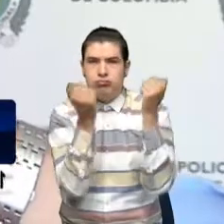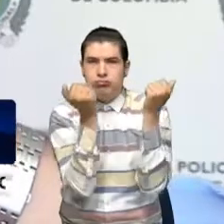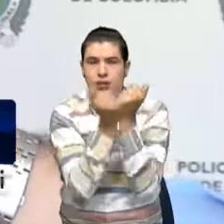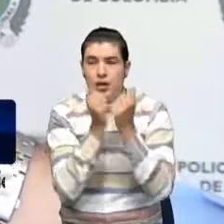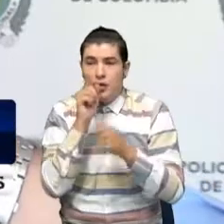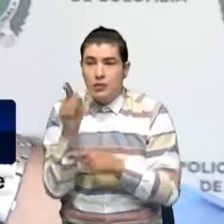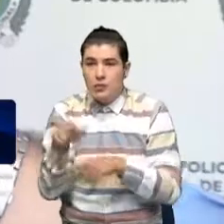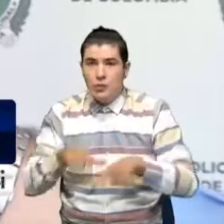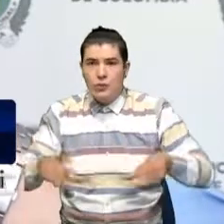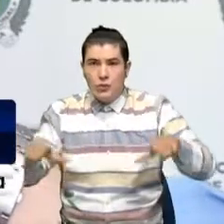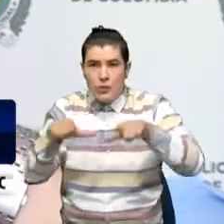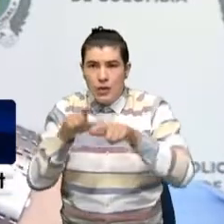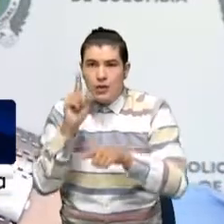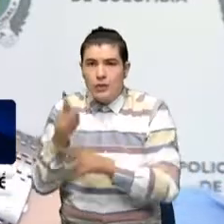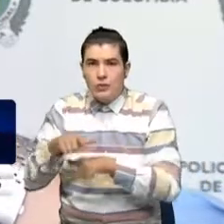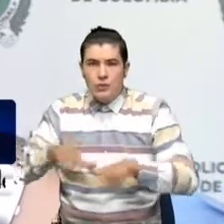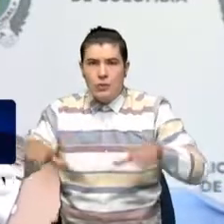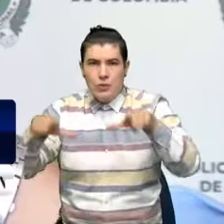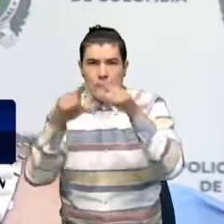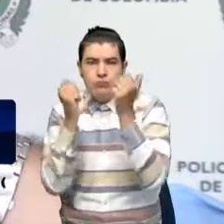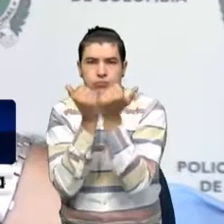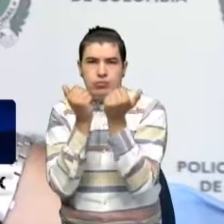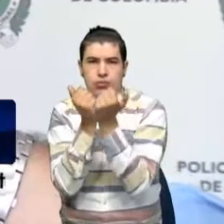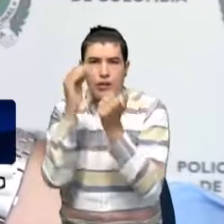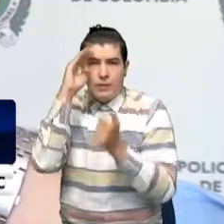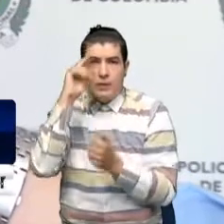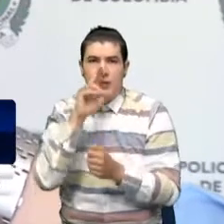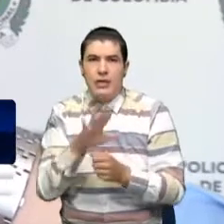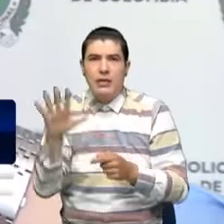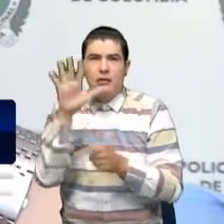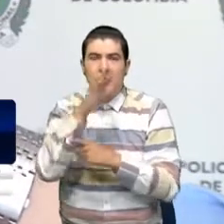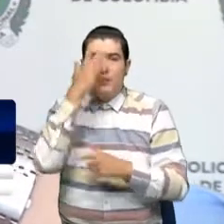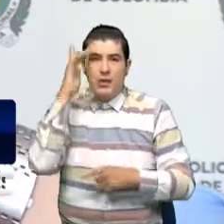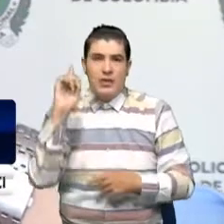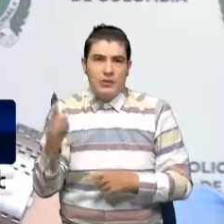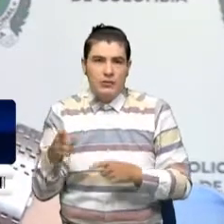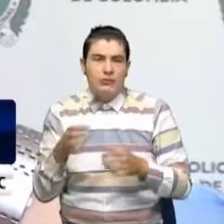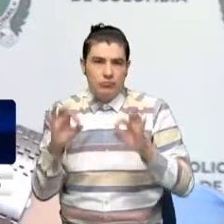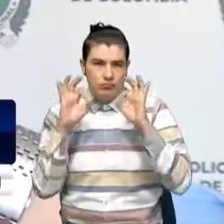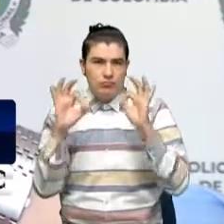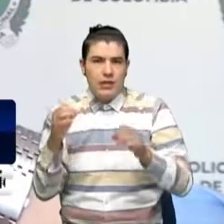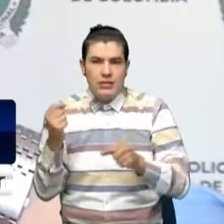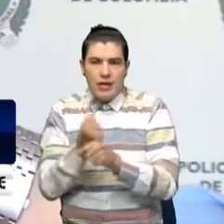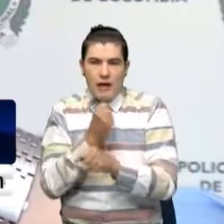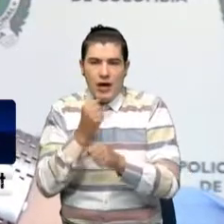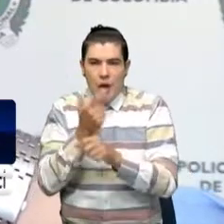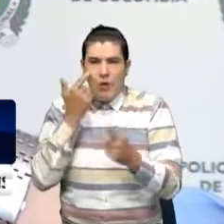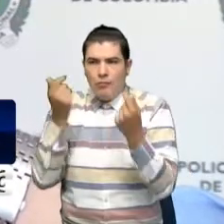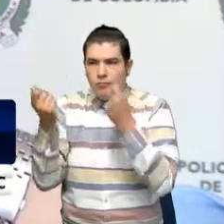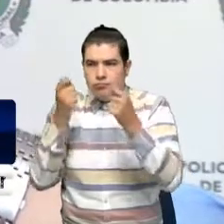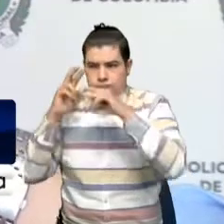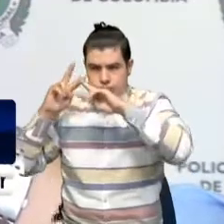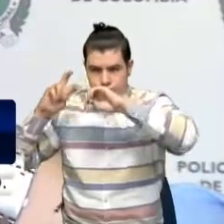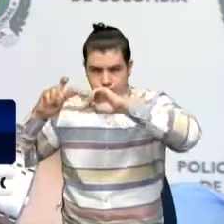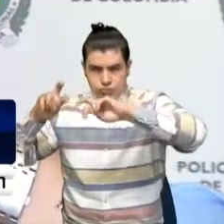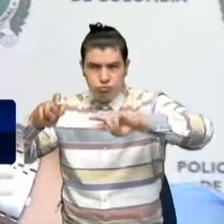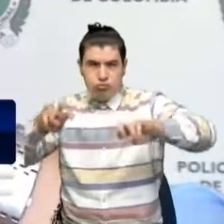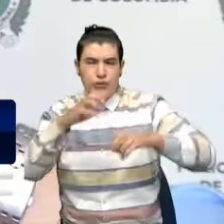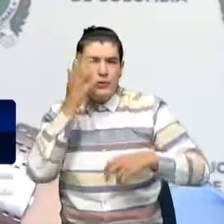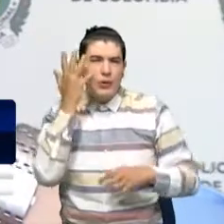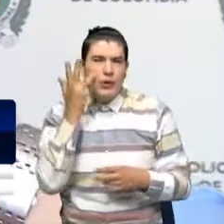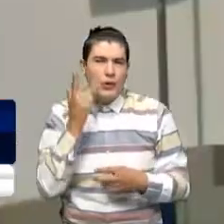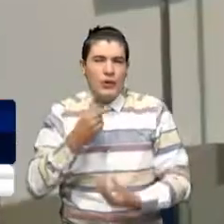accionamiento en las estaciones de policía sea como consecuencia de la efectividad de las estrategias operacionales que diariamente